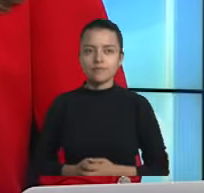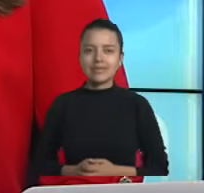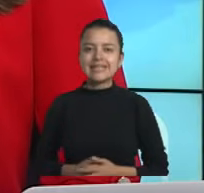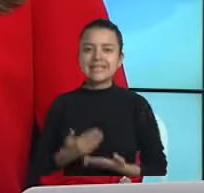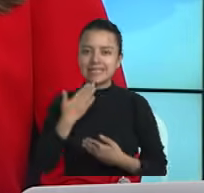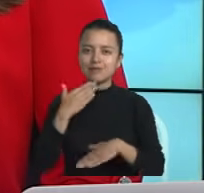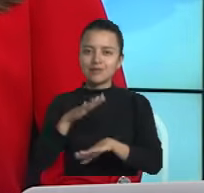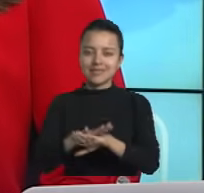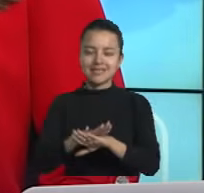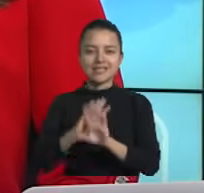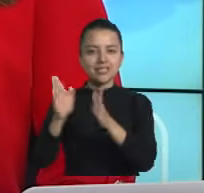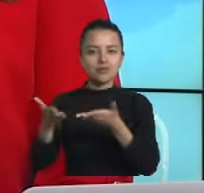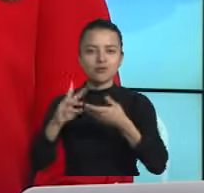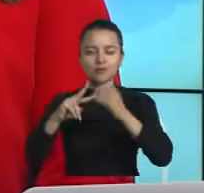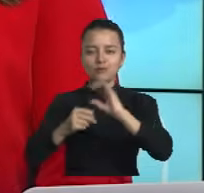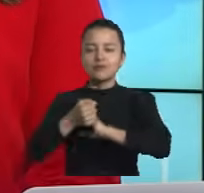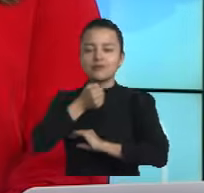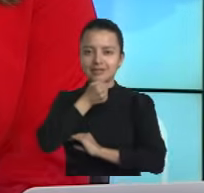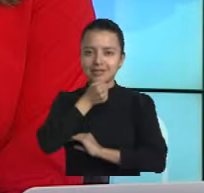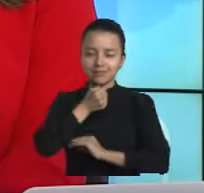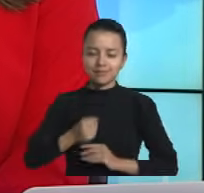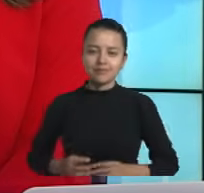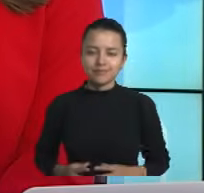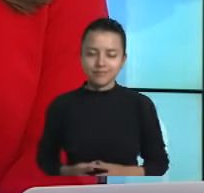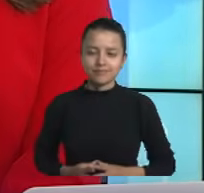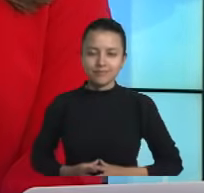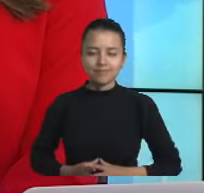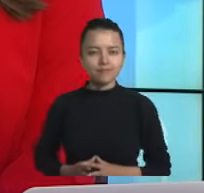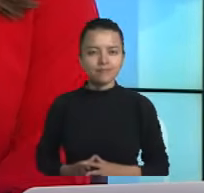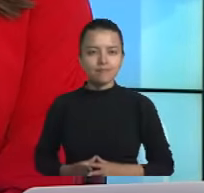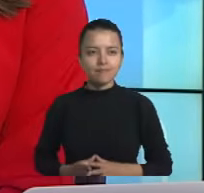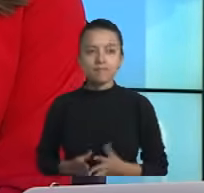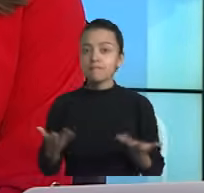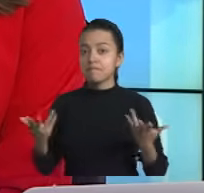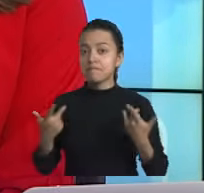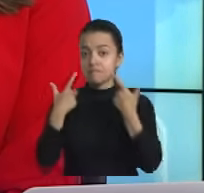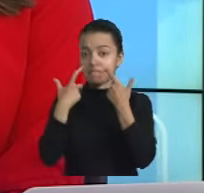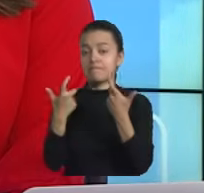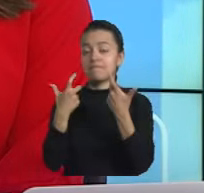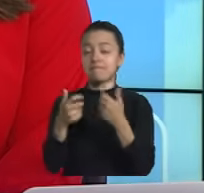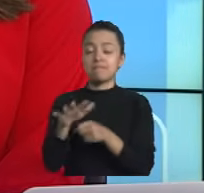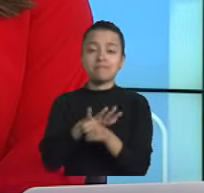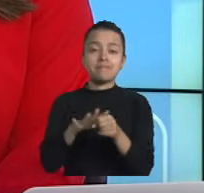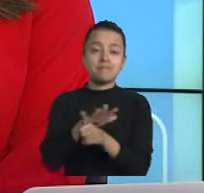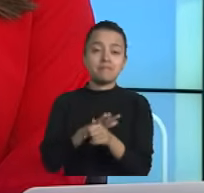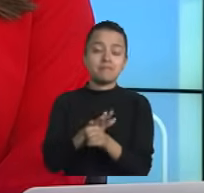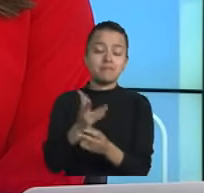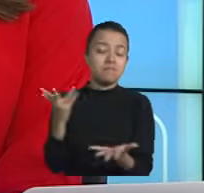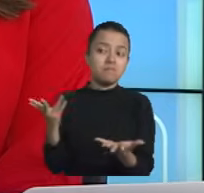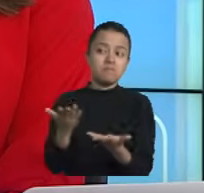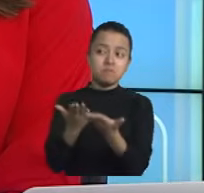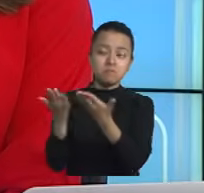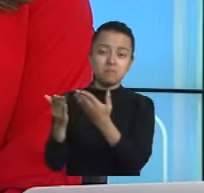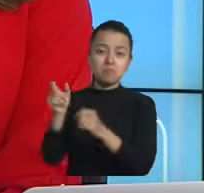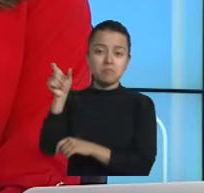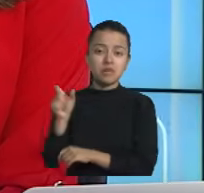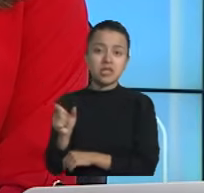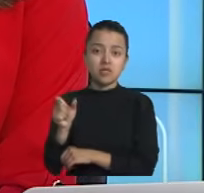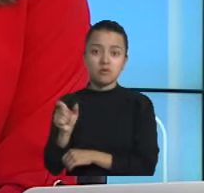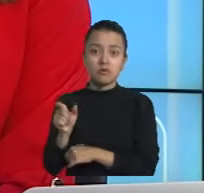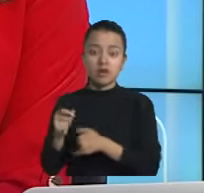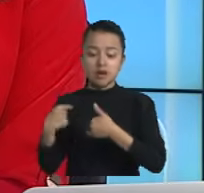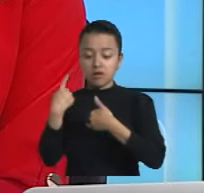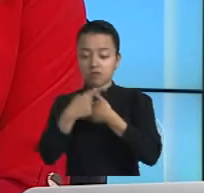Muy buenas tardes, bienvenidos a Noticentro 1 CMI. Sigue el escándalo en Medellín por el extranjero que salió del país luego de